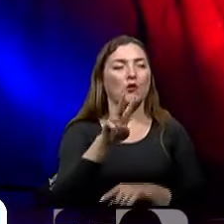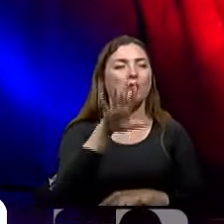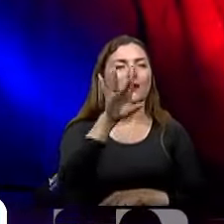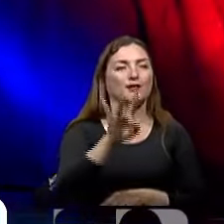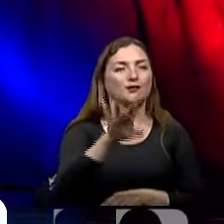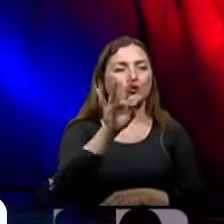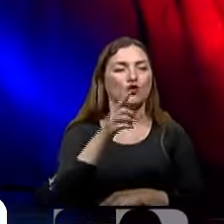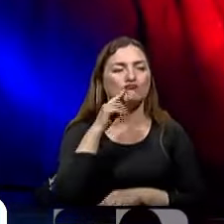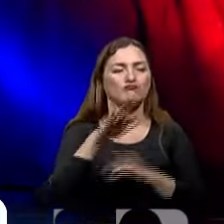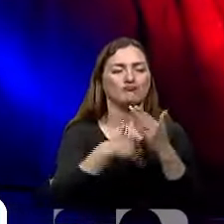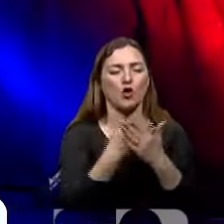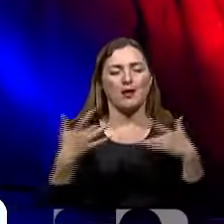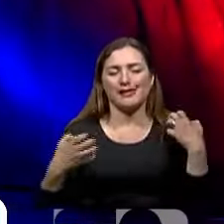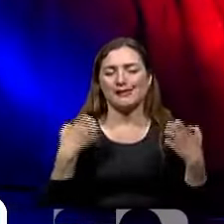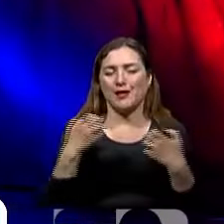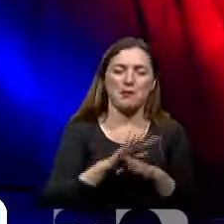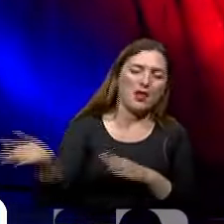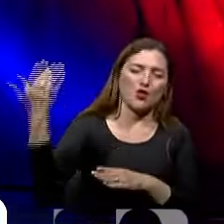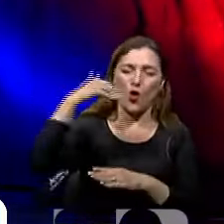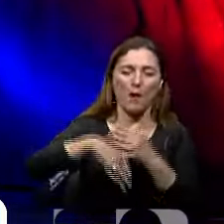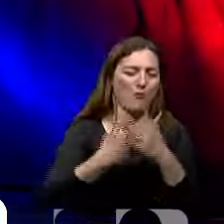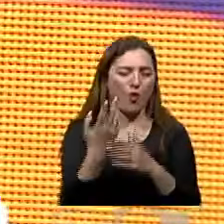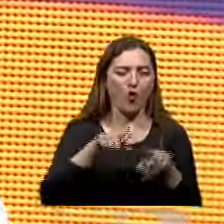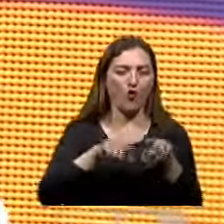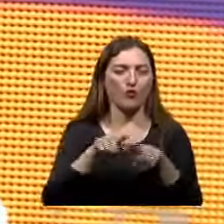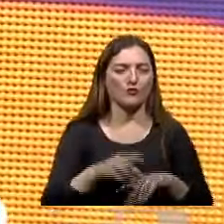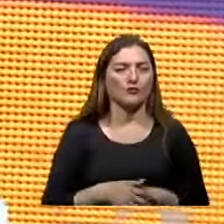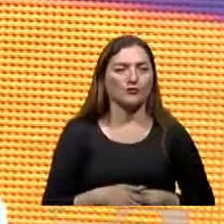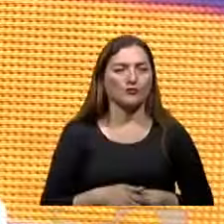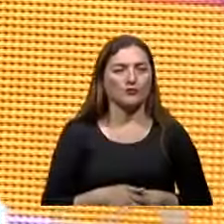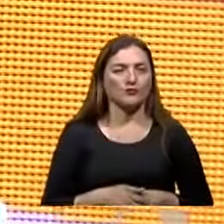28 y estamos todos emocionados de invitar a ver la nueva temporada. Sí, por favor, véanla, que yo sé que realmente